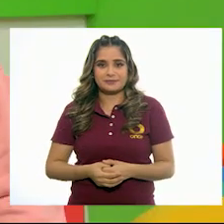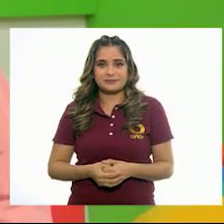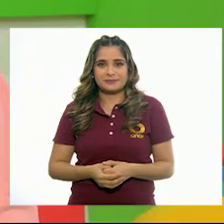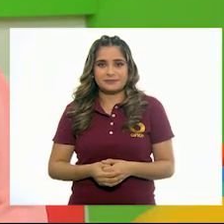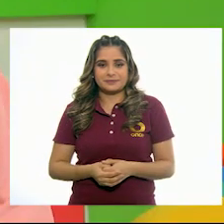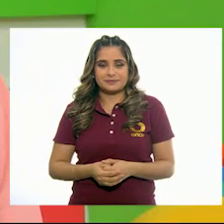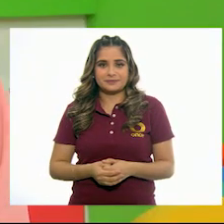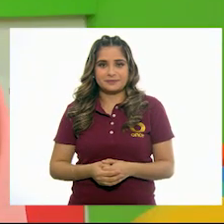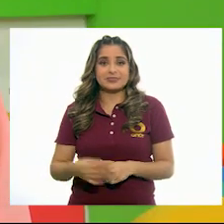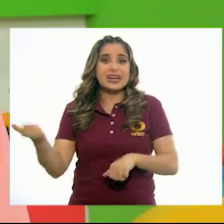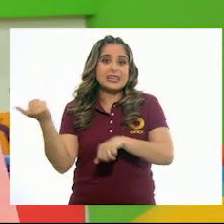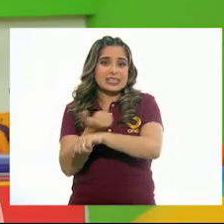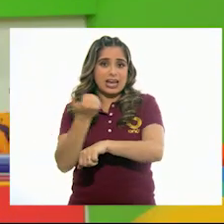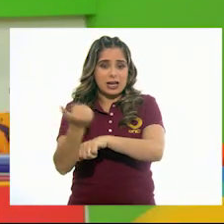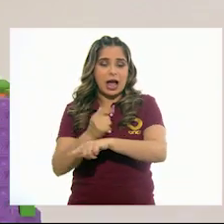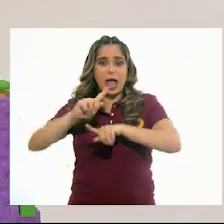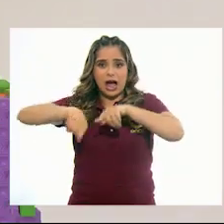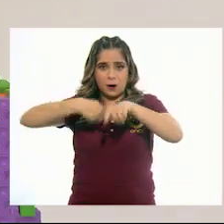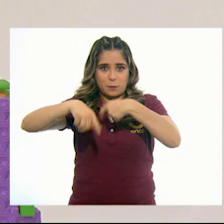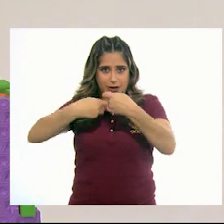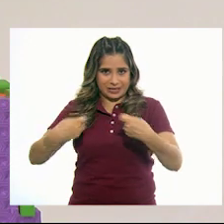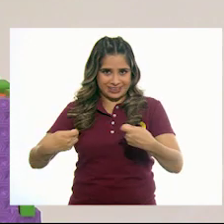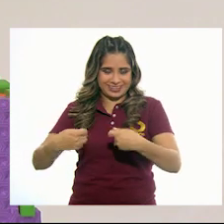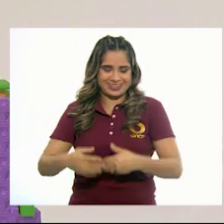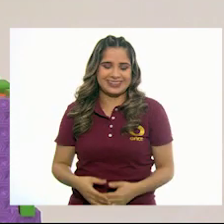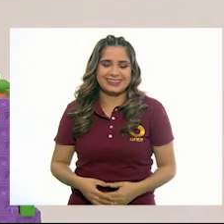y zapatos con agujeta.